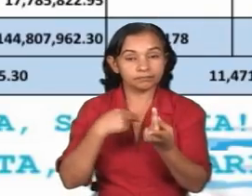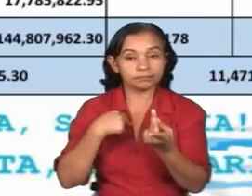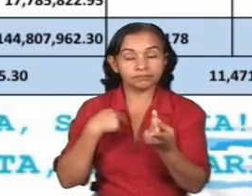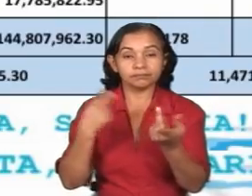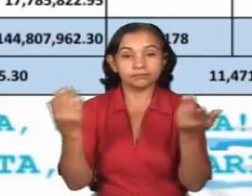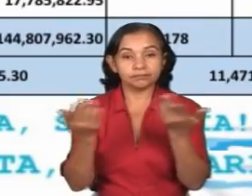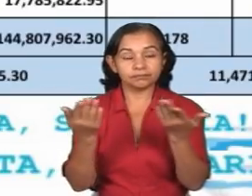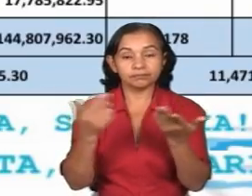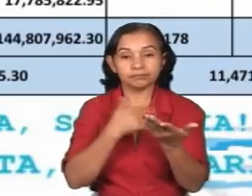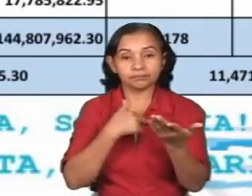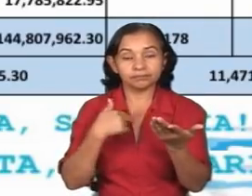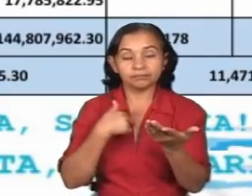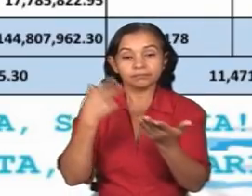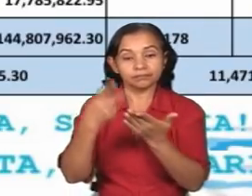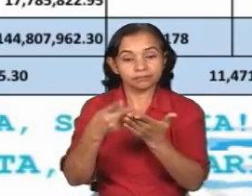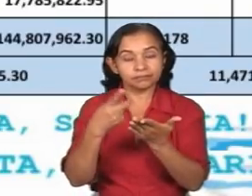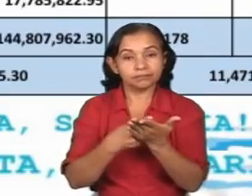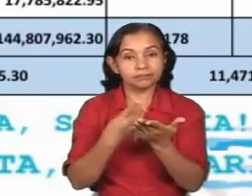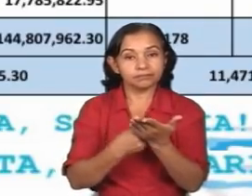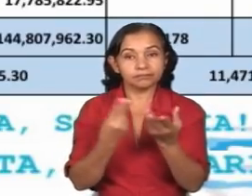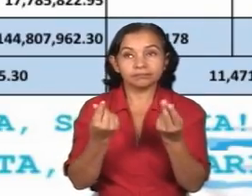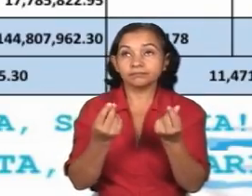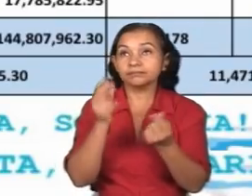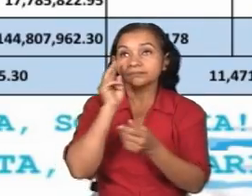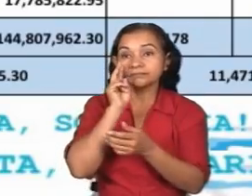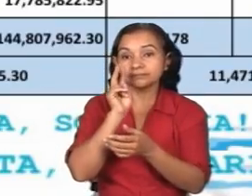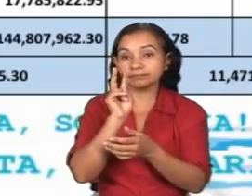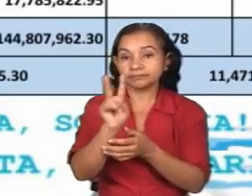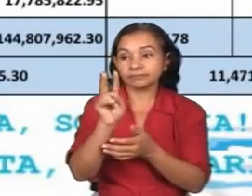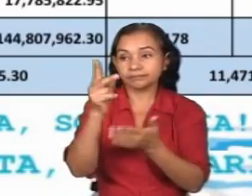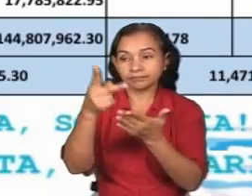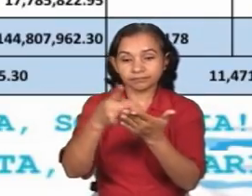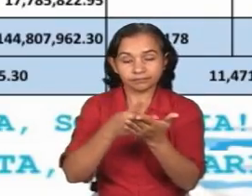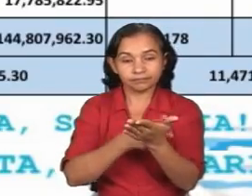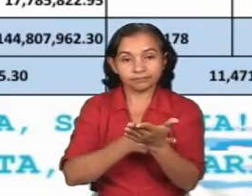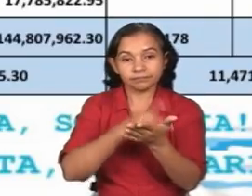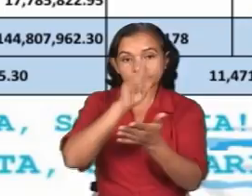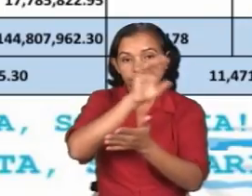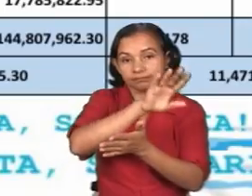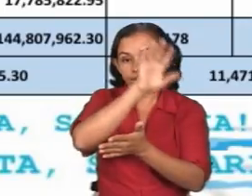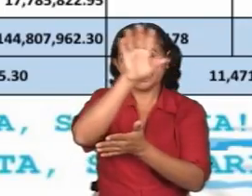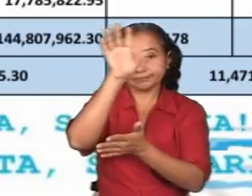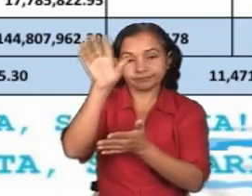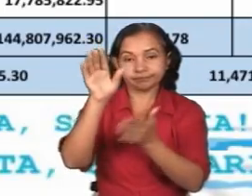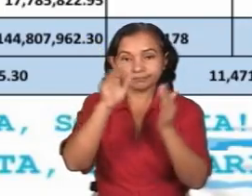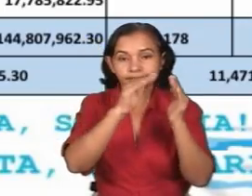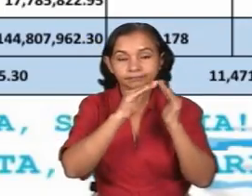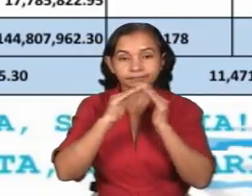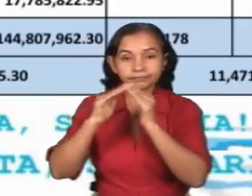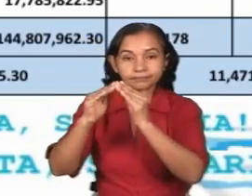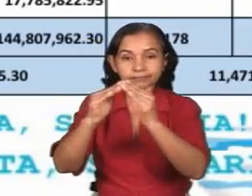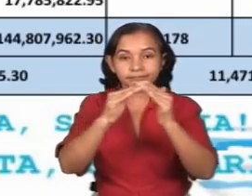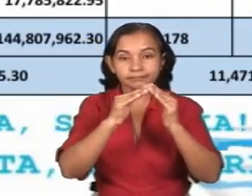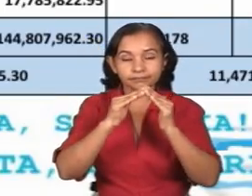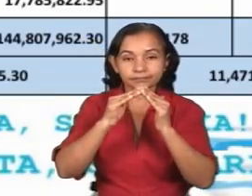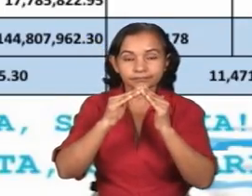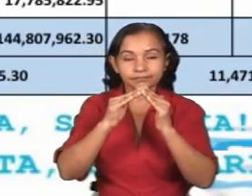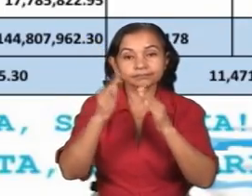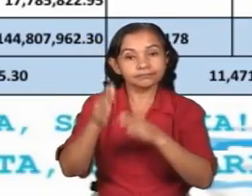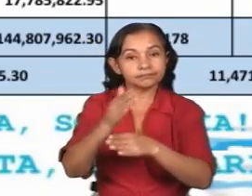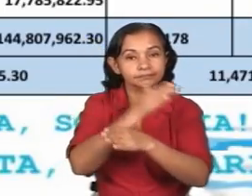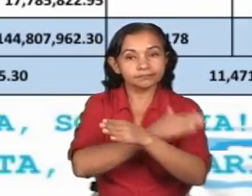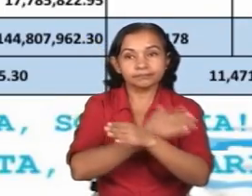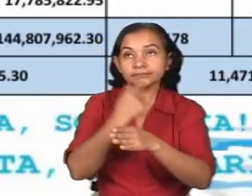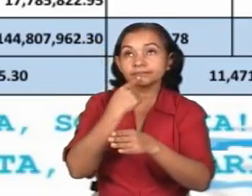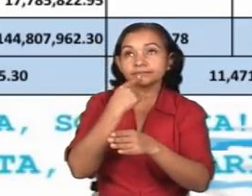ser ejecutado nuestro presupuesto. Ahí estamos viendo proyectos desarrollados por departamento o por ciudades. Esa era la ciudad que yo te mencionaba. Si